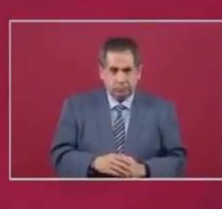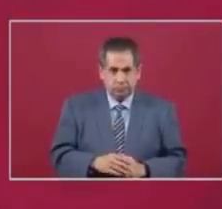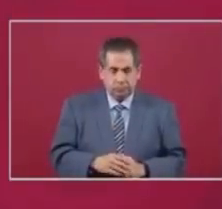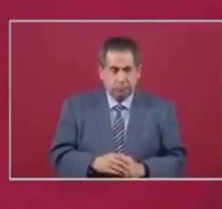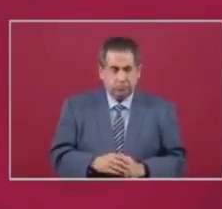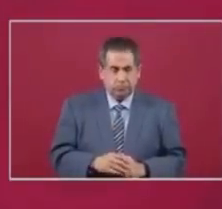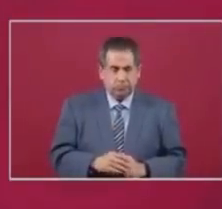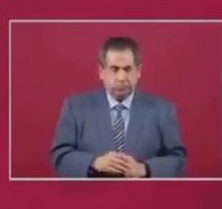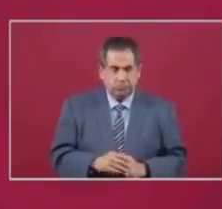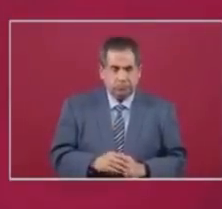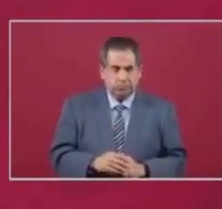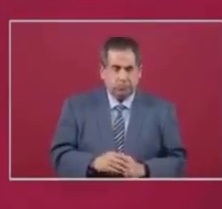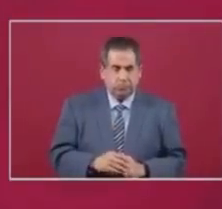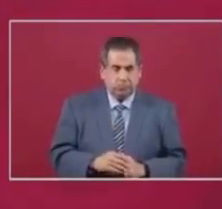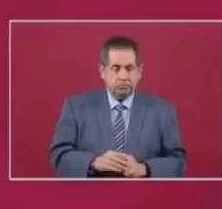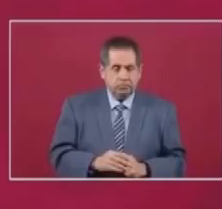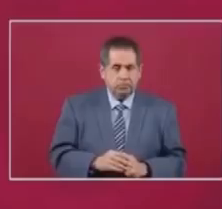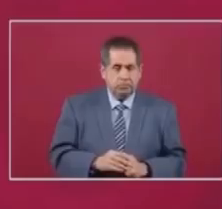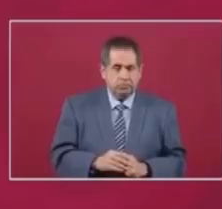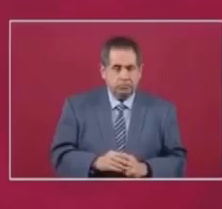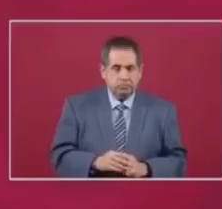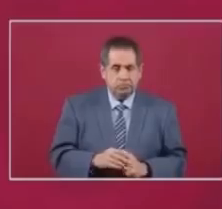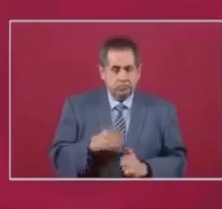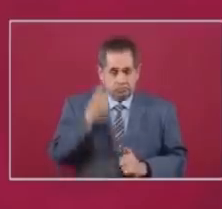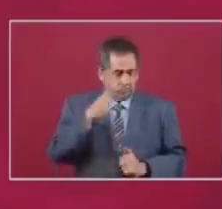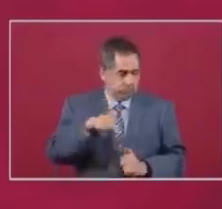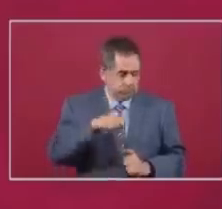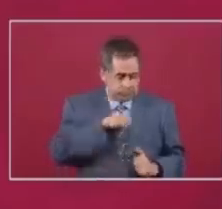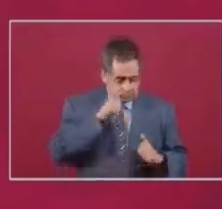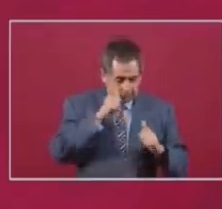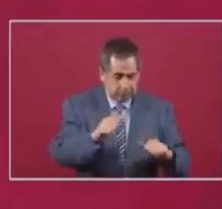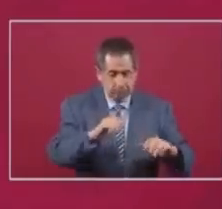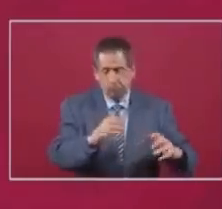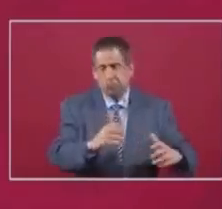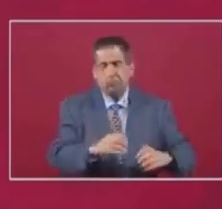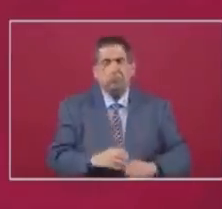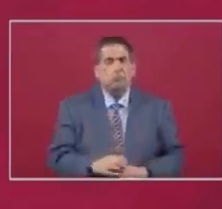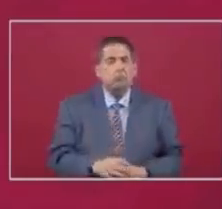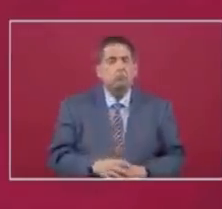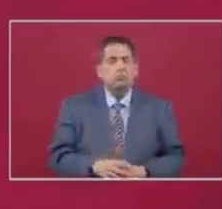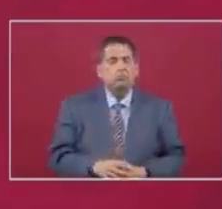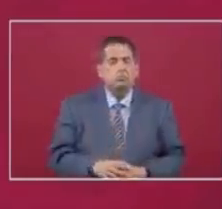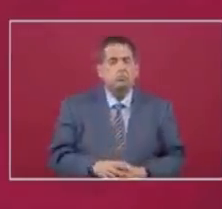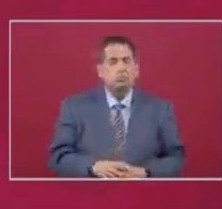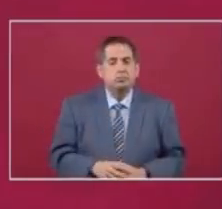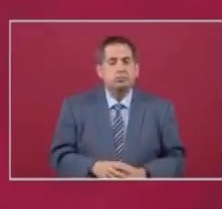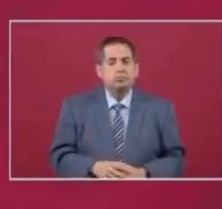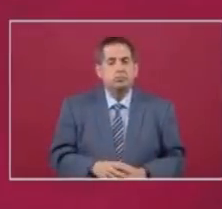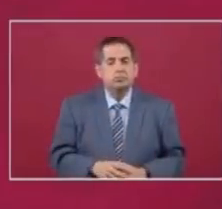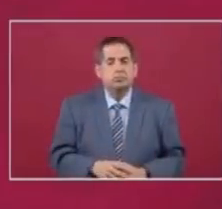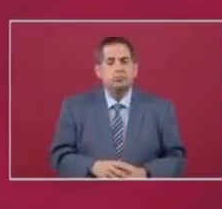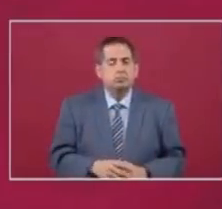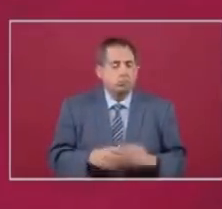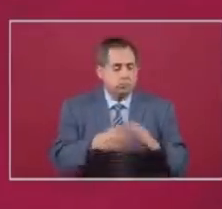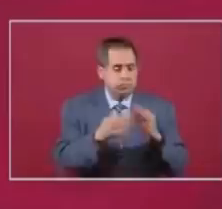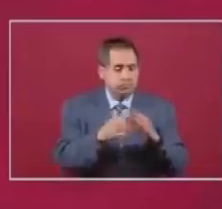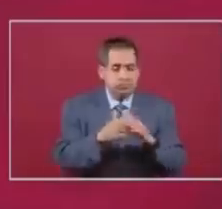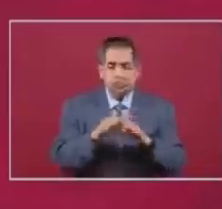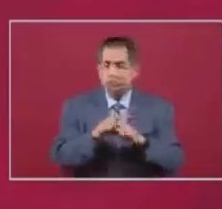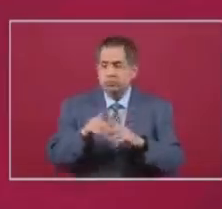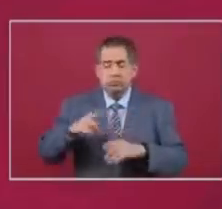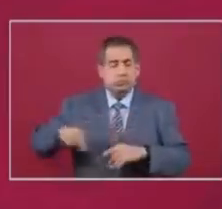atender el asunto de la